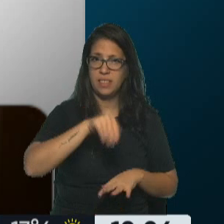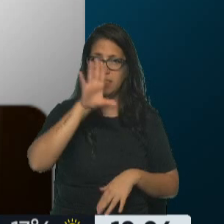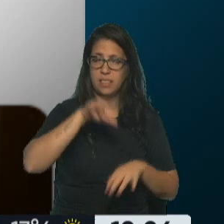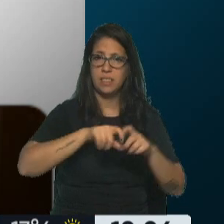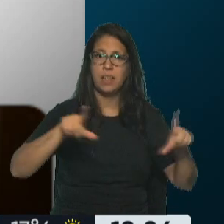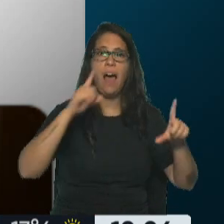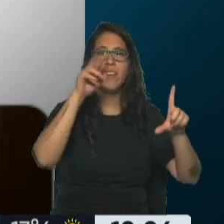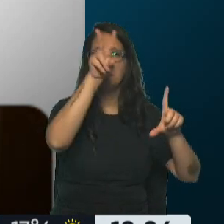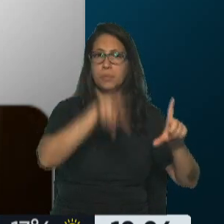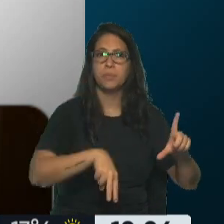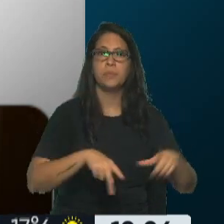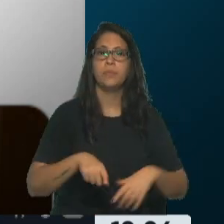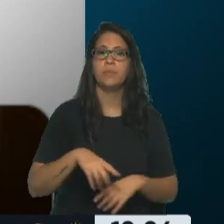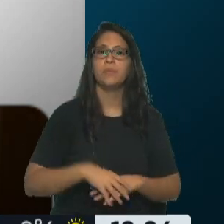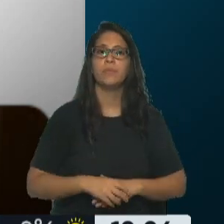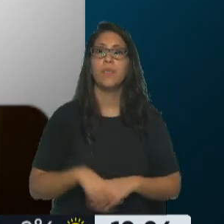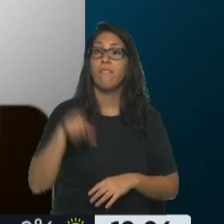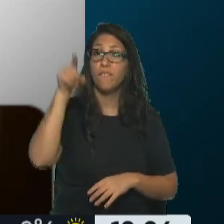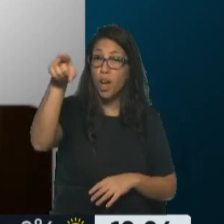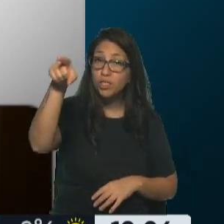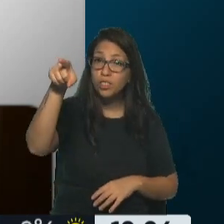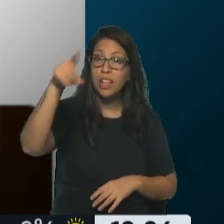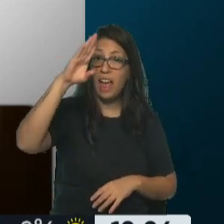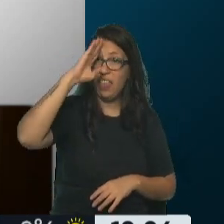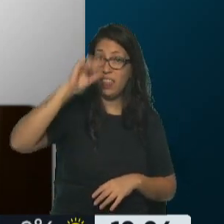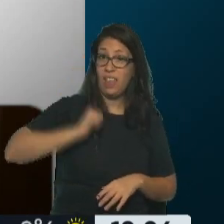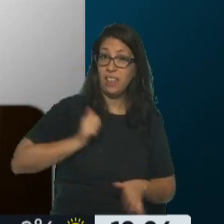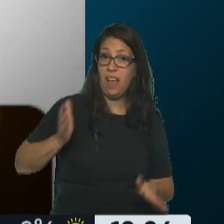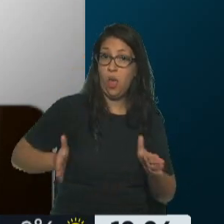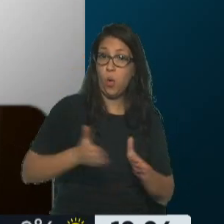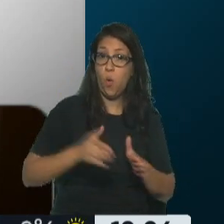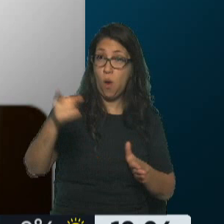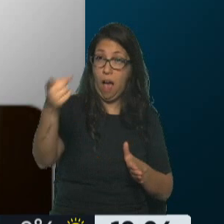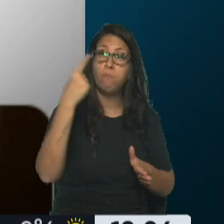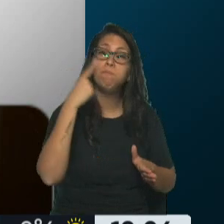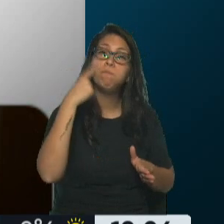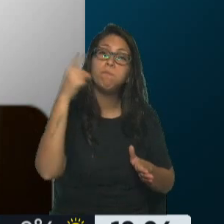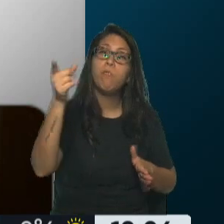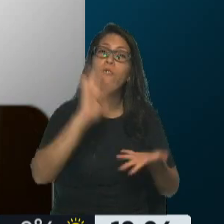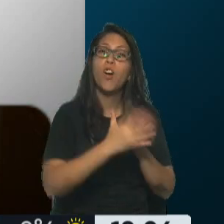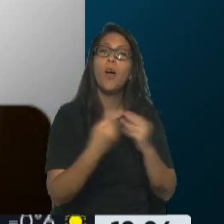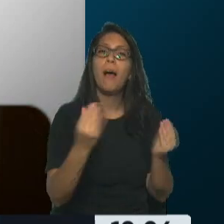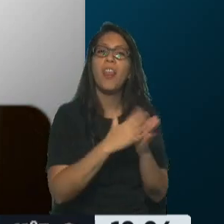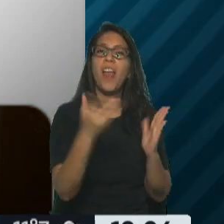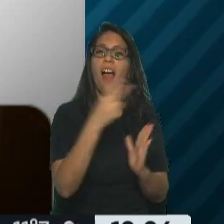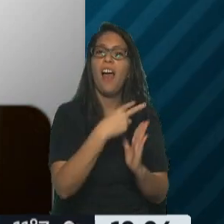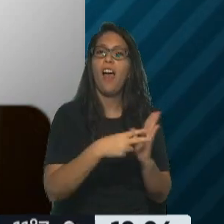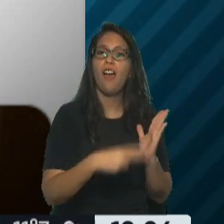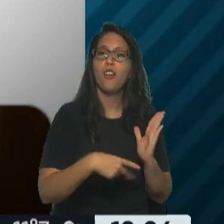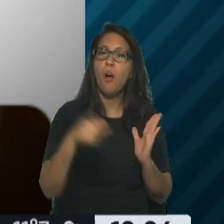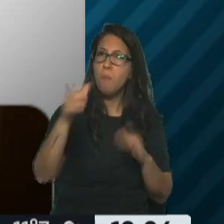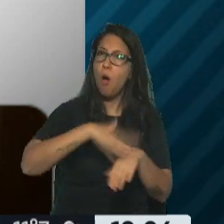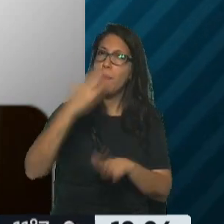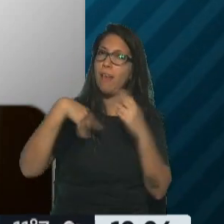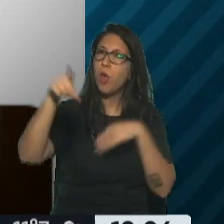leemos Punto a Punto Dale dale vos a la Dictadura la conociste por los diarios En